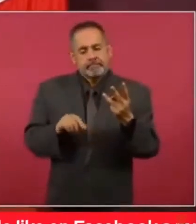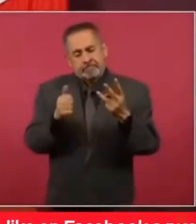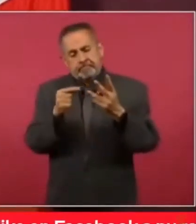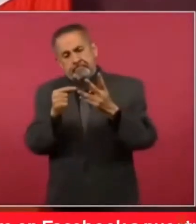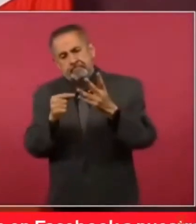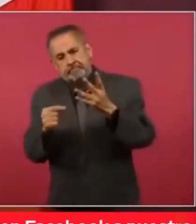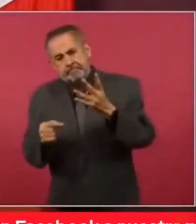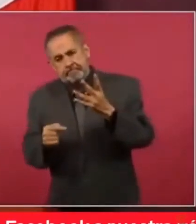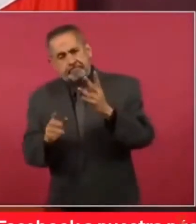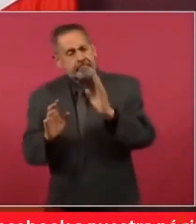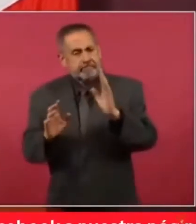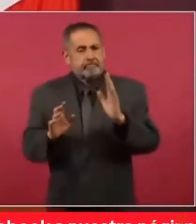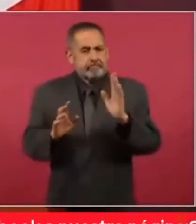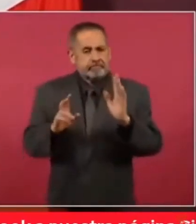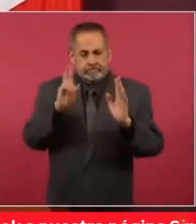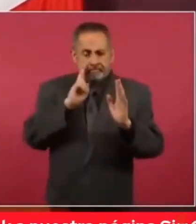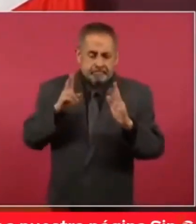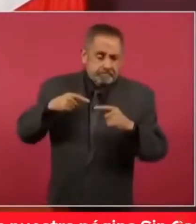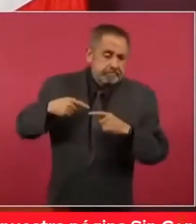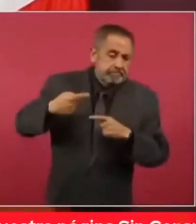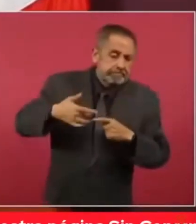otras que puedan